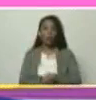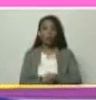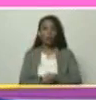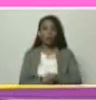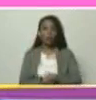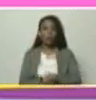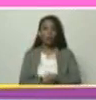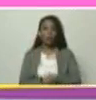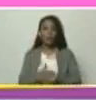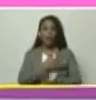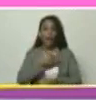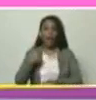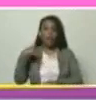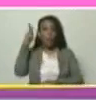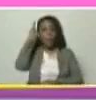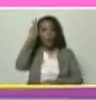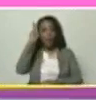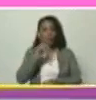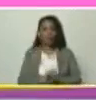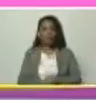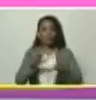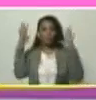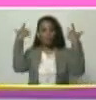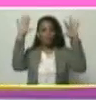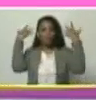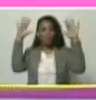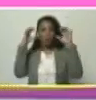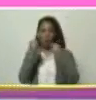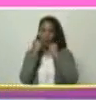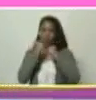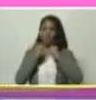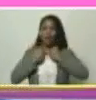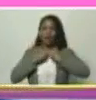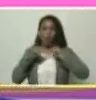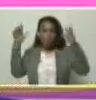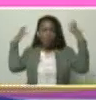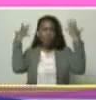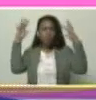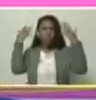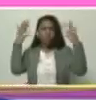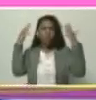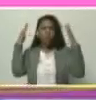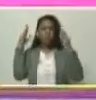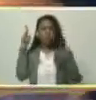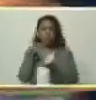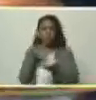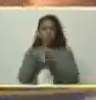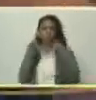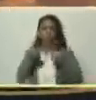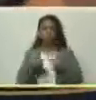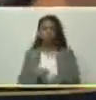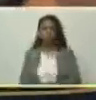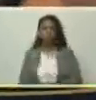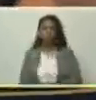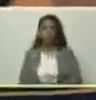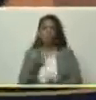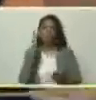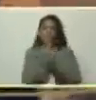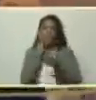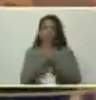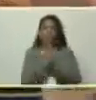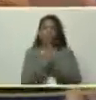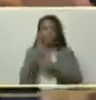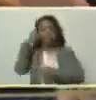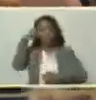Isturiz. Querido profe, un aplauso duro para Aristóbulo. Presente, siempre